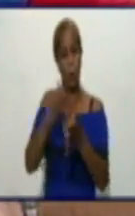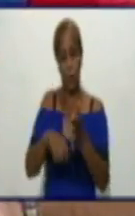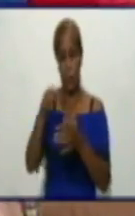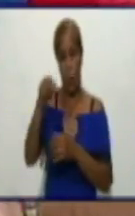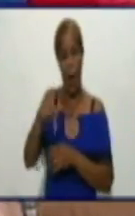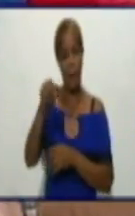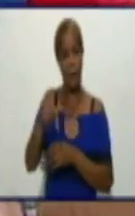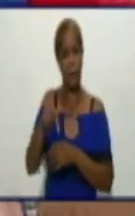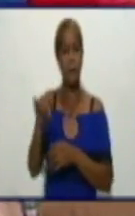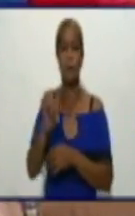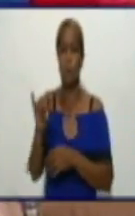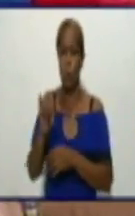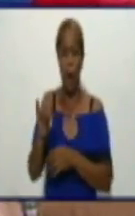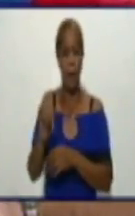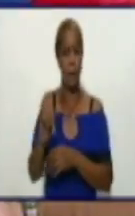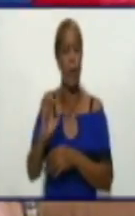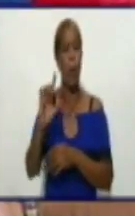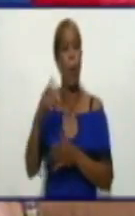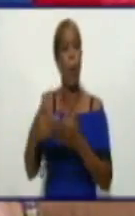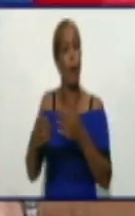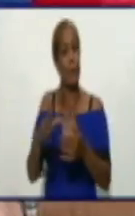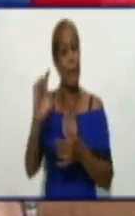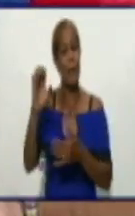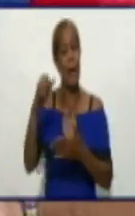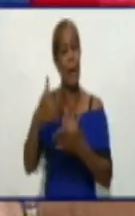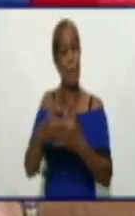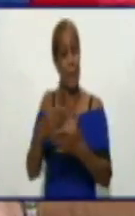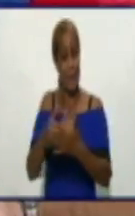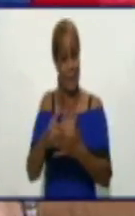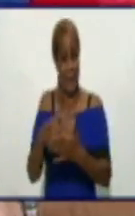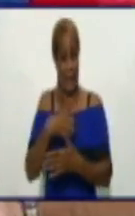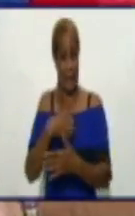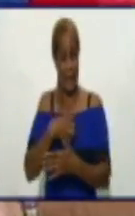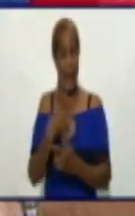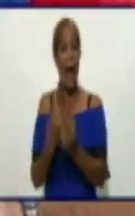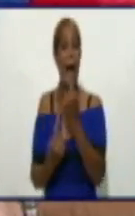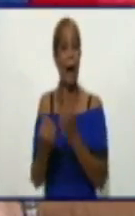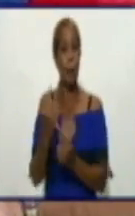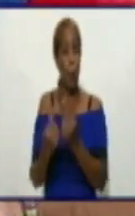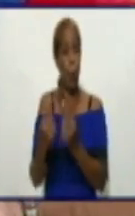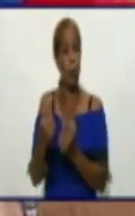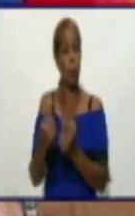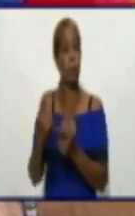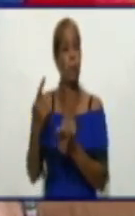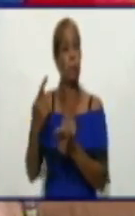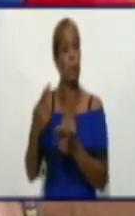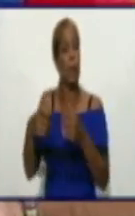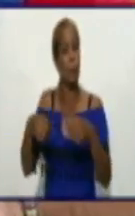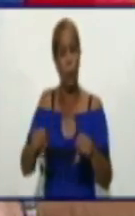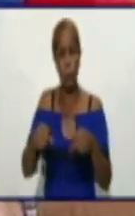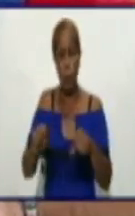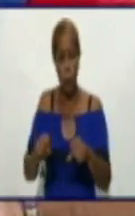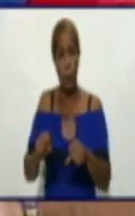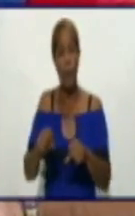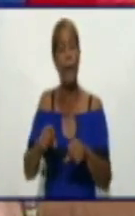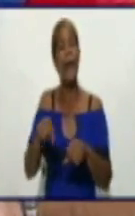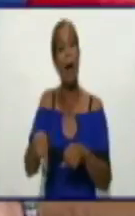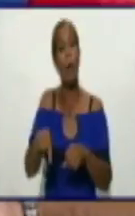aquella entidad estatal que posea también algún medio con esta característica, puede también. Este es el momento para hacer el proceso de legalización,